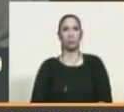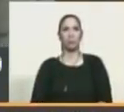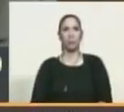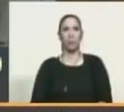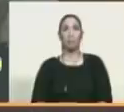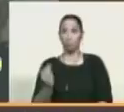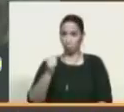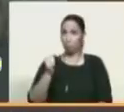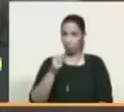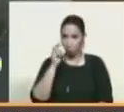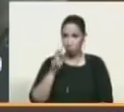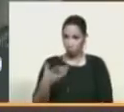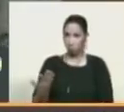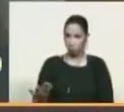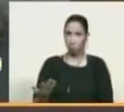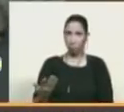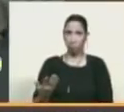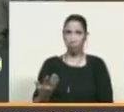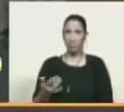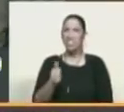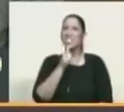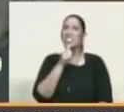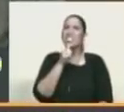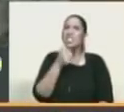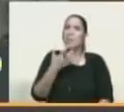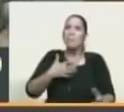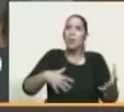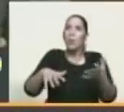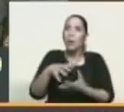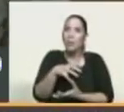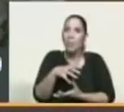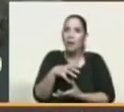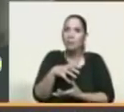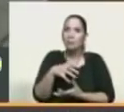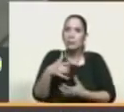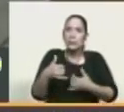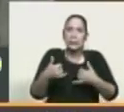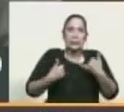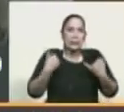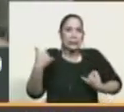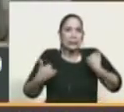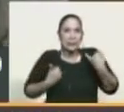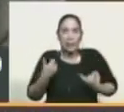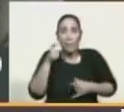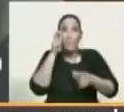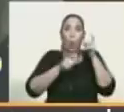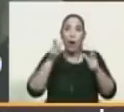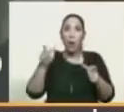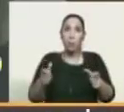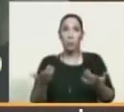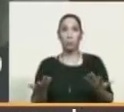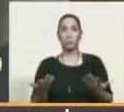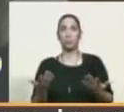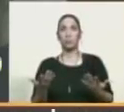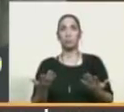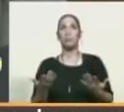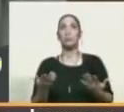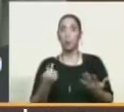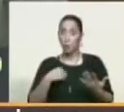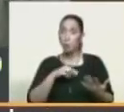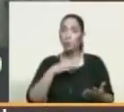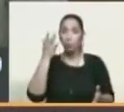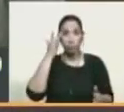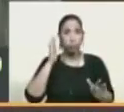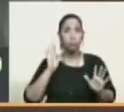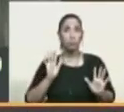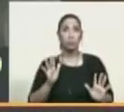¿Sí? Si quieres lo compras o no lo compras. ¿Quién sufría? El pueblo. ¿Quién sufre, pues, el pueblo? creo que con esto pudiéramos nosotros ver otra